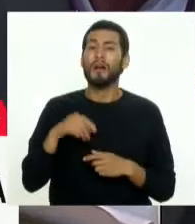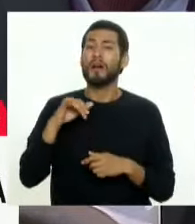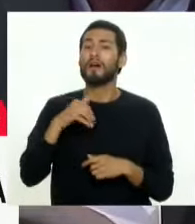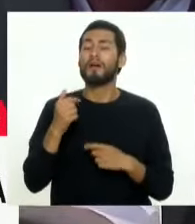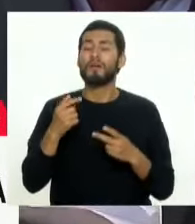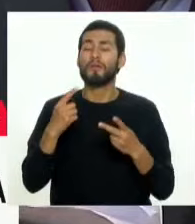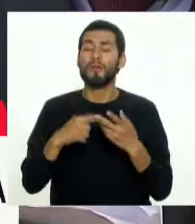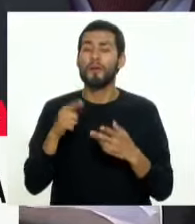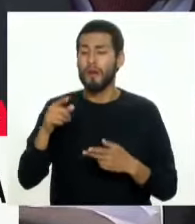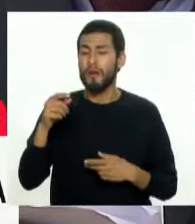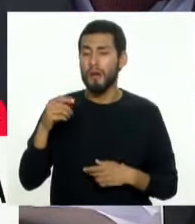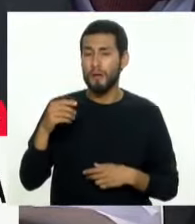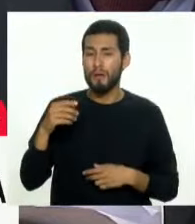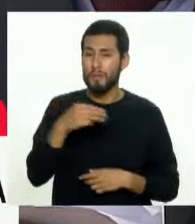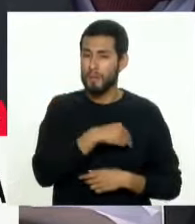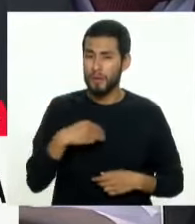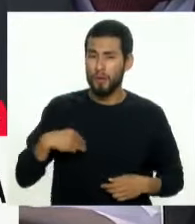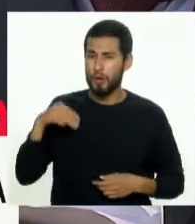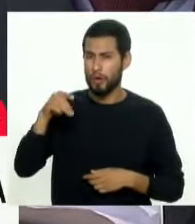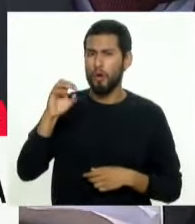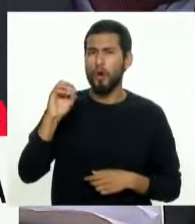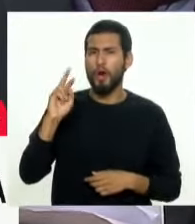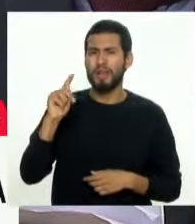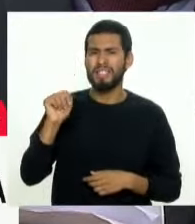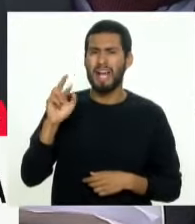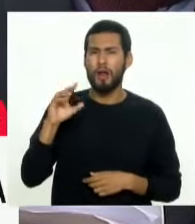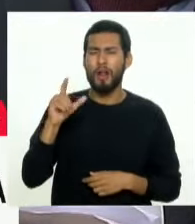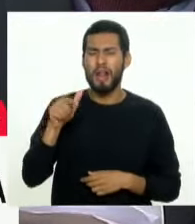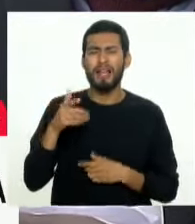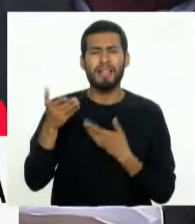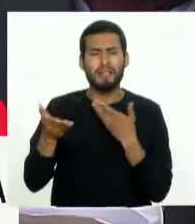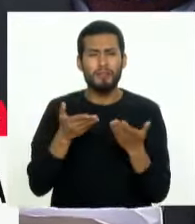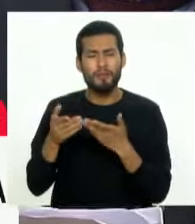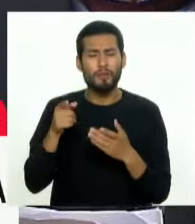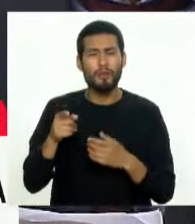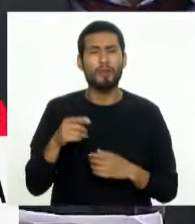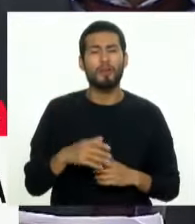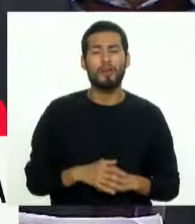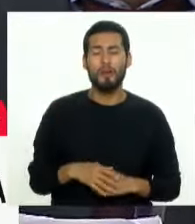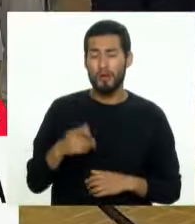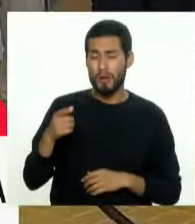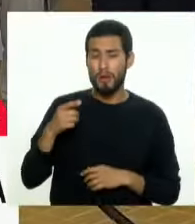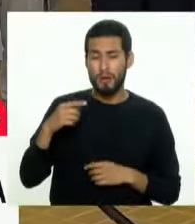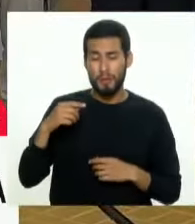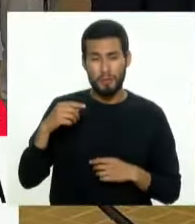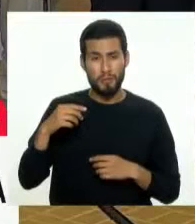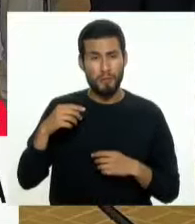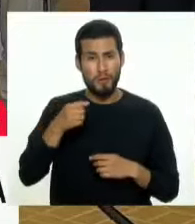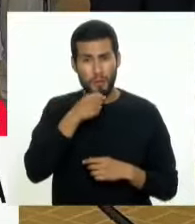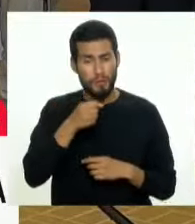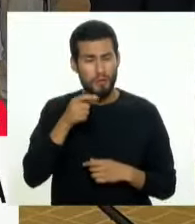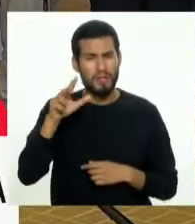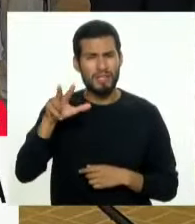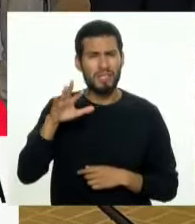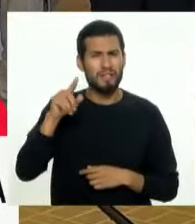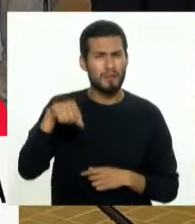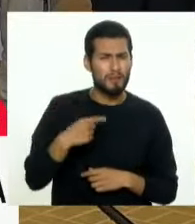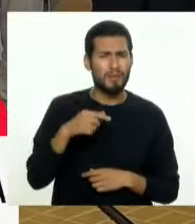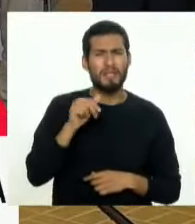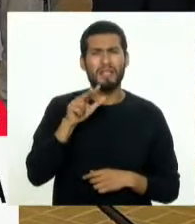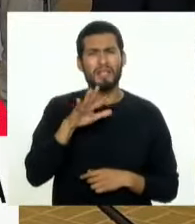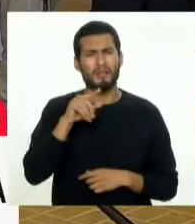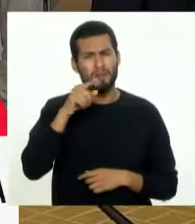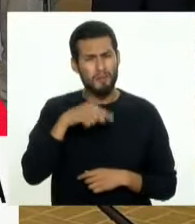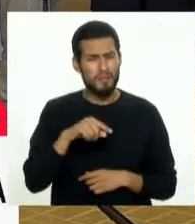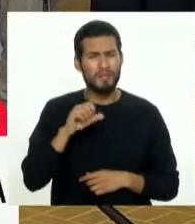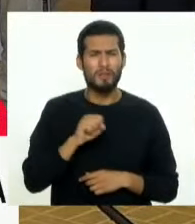finalmente, para el premier Otárola, el tema de las órdenes de servicio, ¿no? El señor Olortegui, el periodista, ganó 35 mil, luego 35 mil